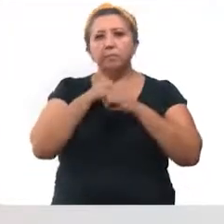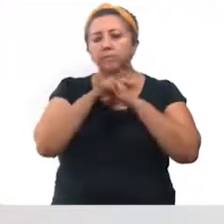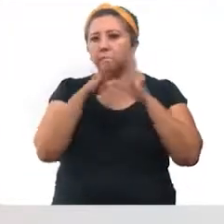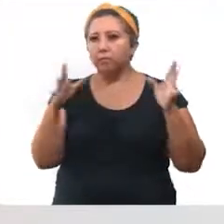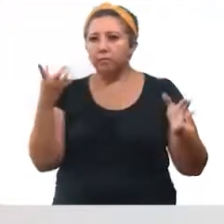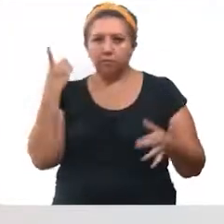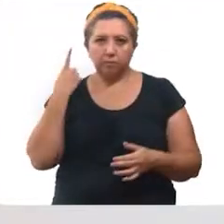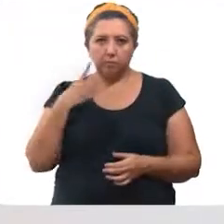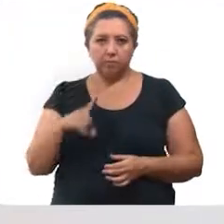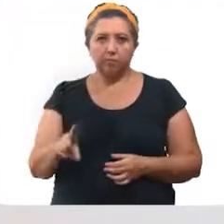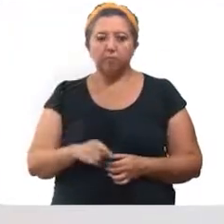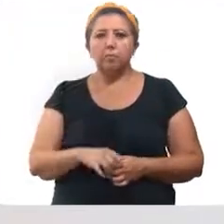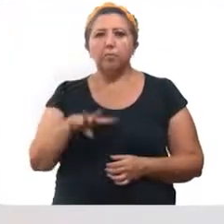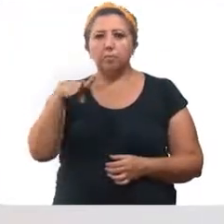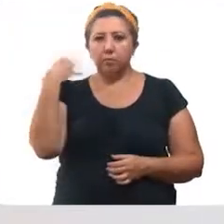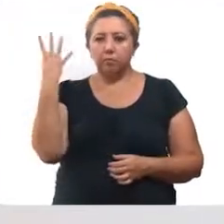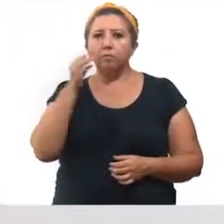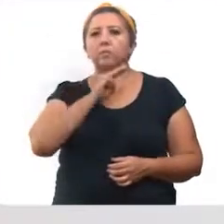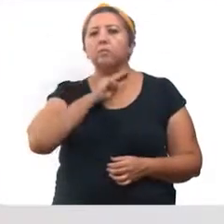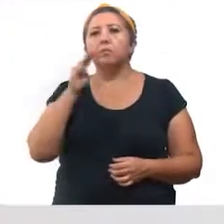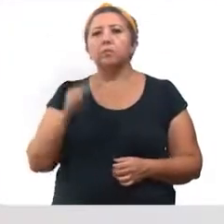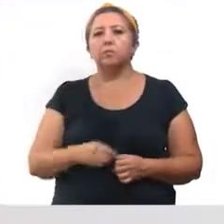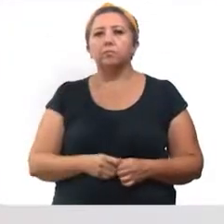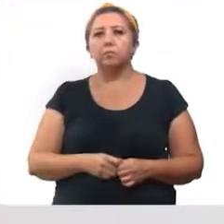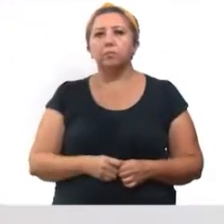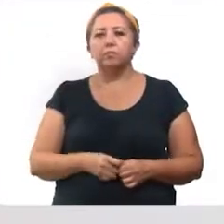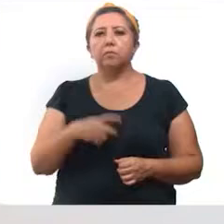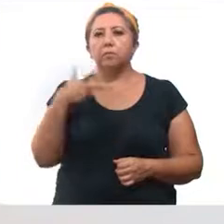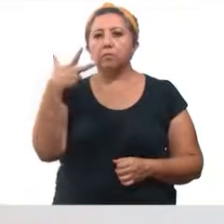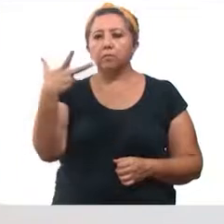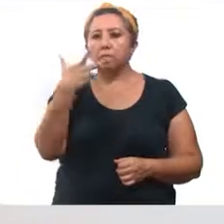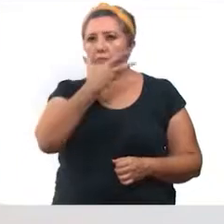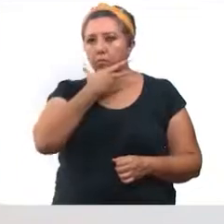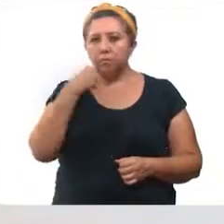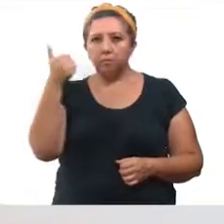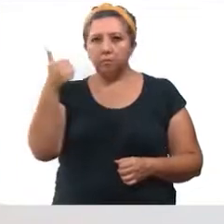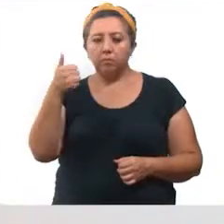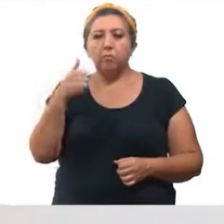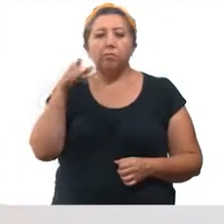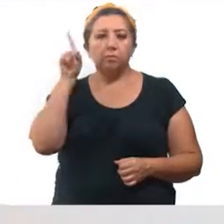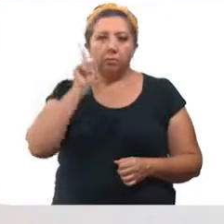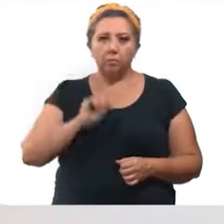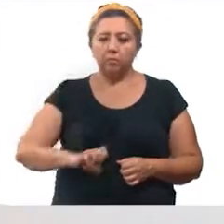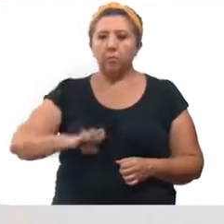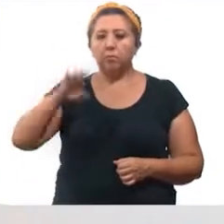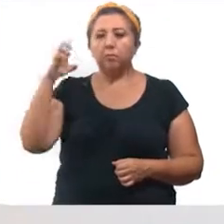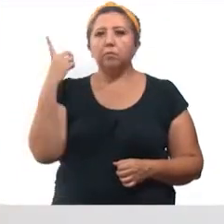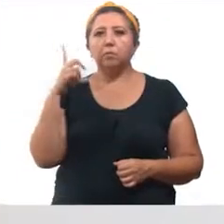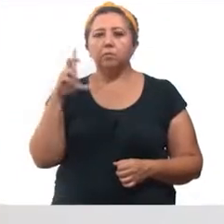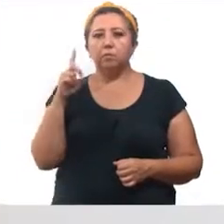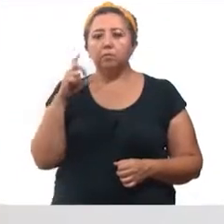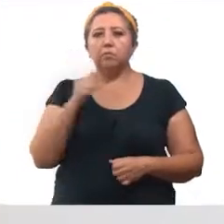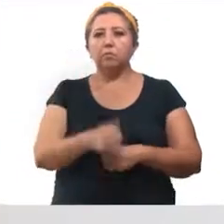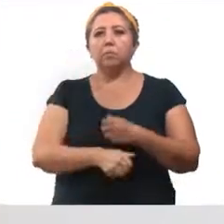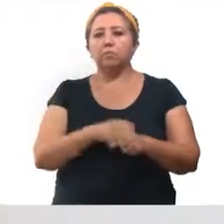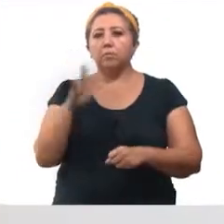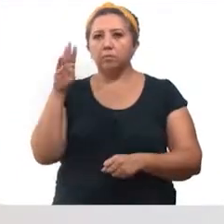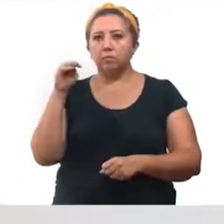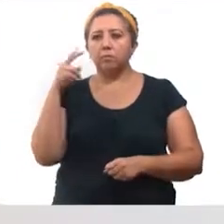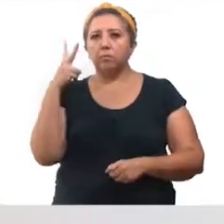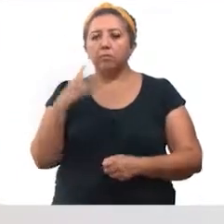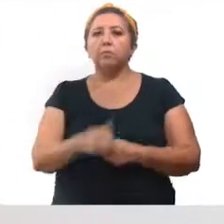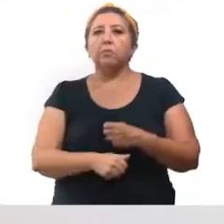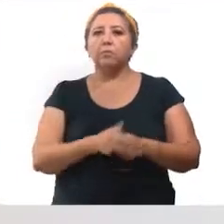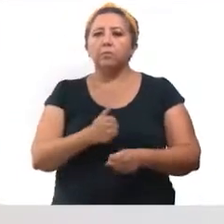parte médico informamos de 14 fallecimientos. Son 8 hombres y 6 mujeres de un rango de edad de 30 años a